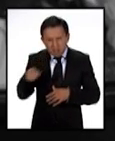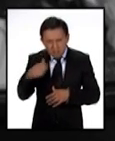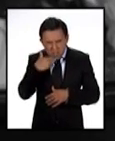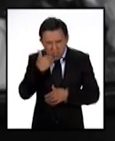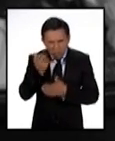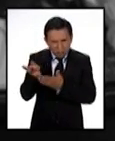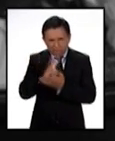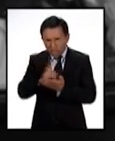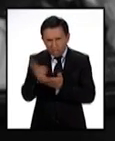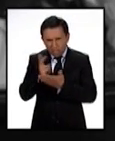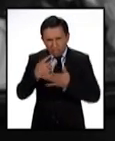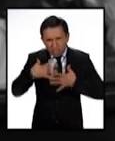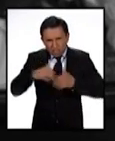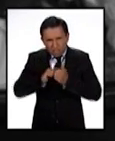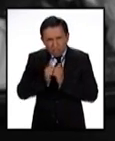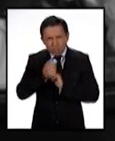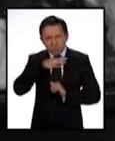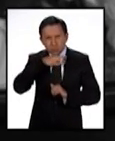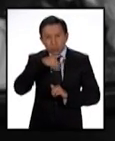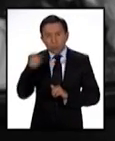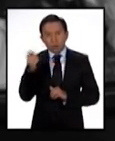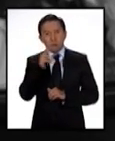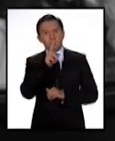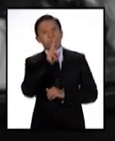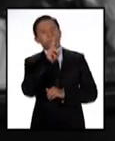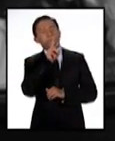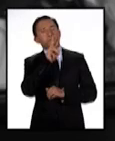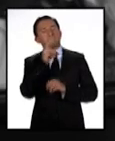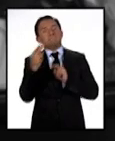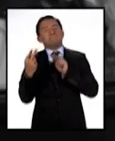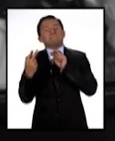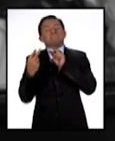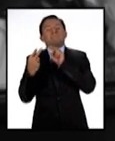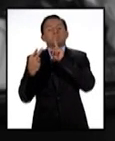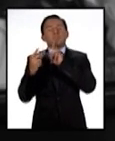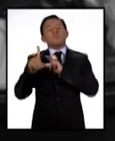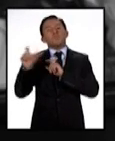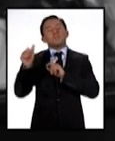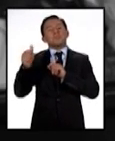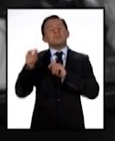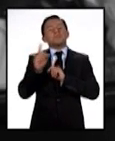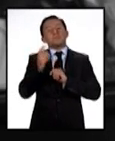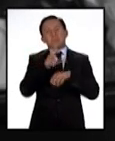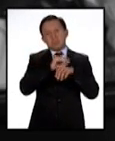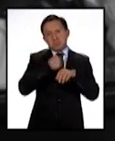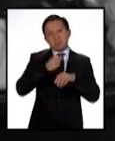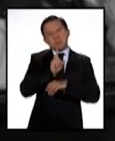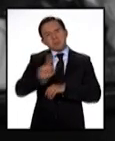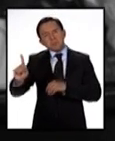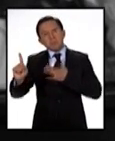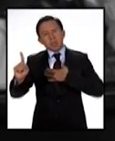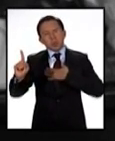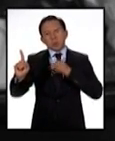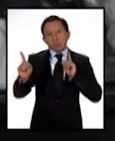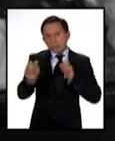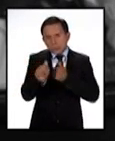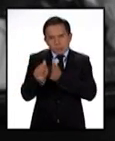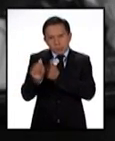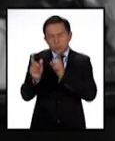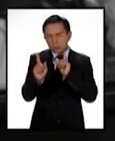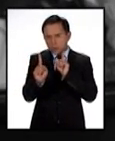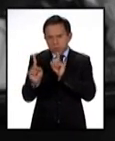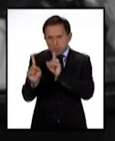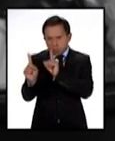más se me quedaba viendo, y dice, voy al baño, y se fue al baño, que me voy atrás de él, y cuando lo vi que estaba llorando, le digo, ¿y ahora